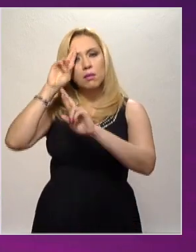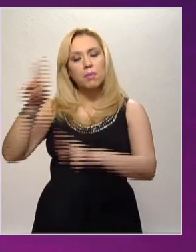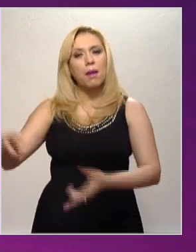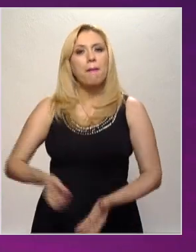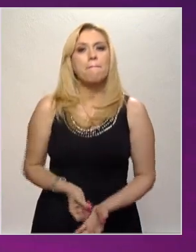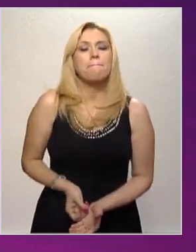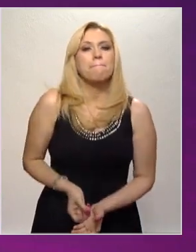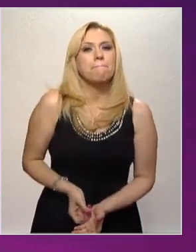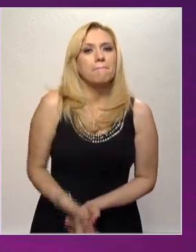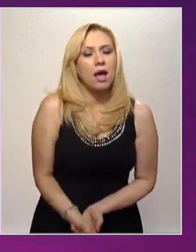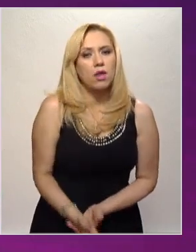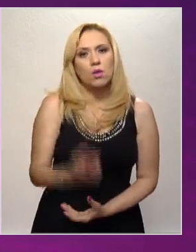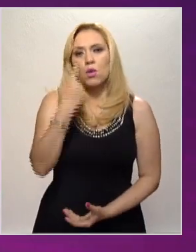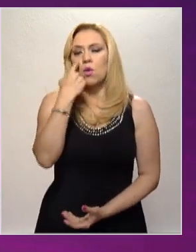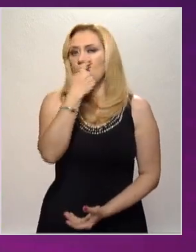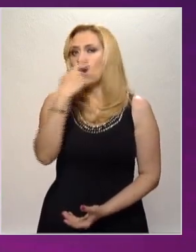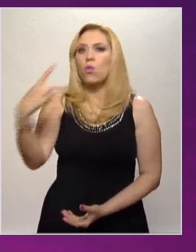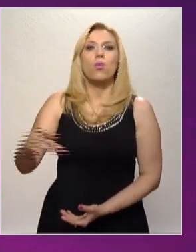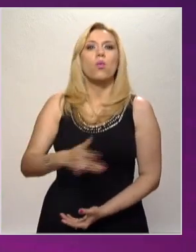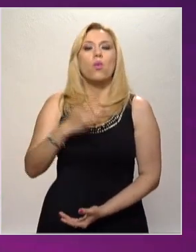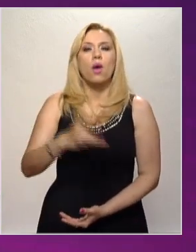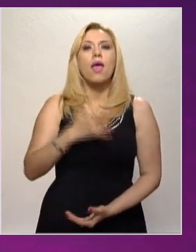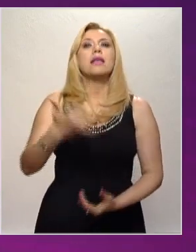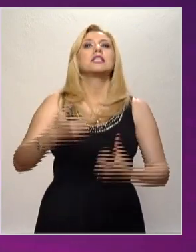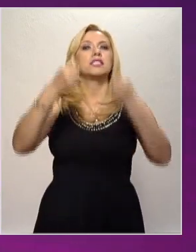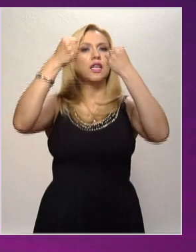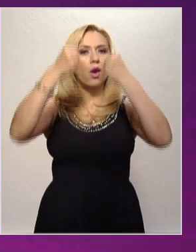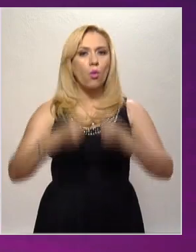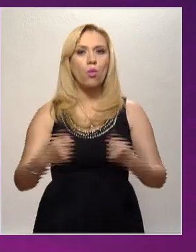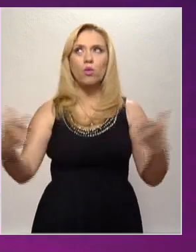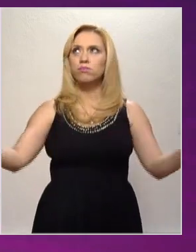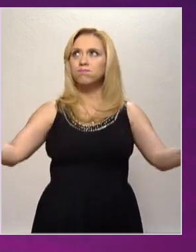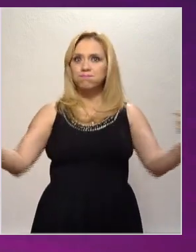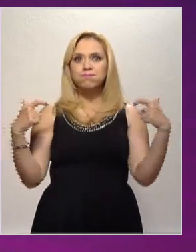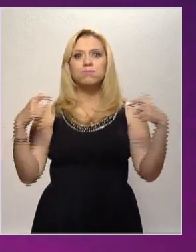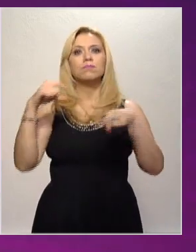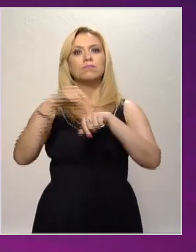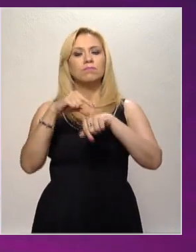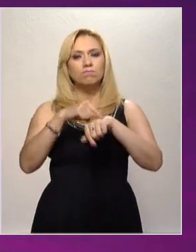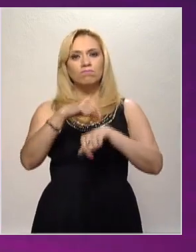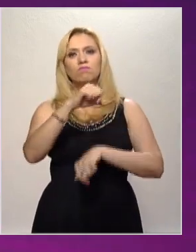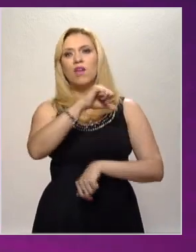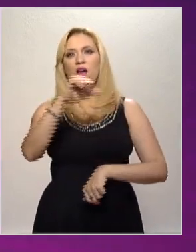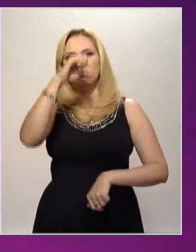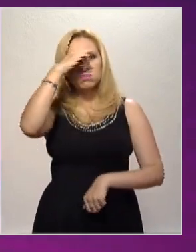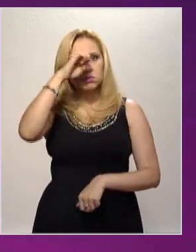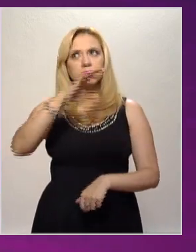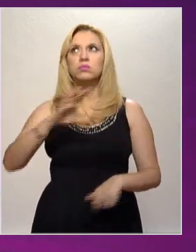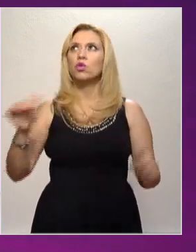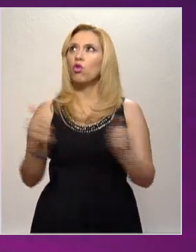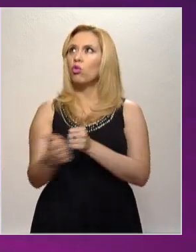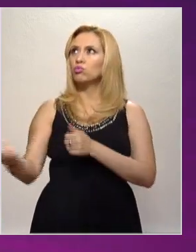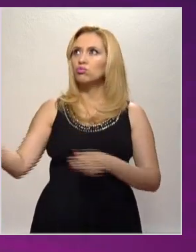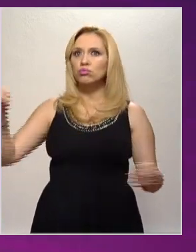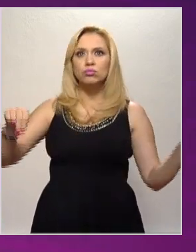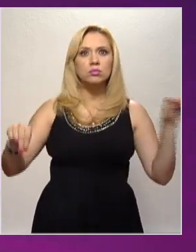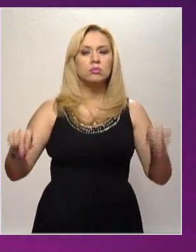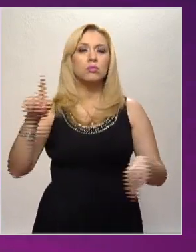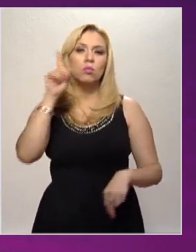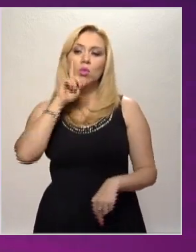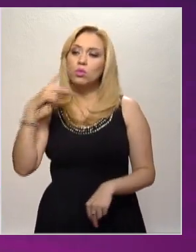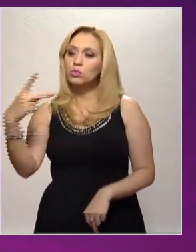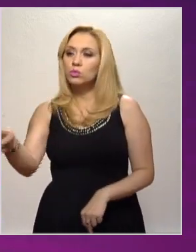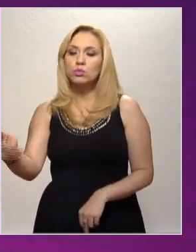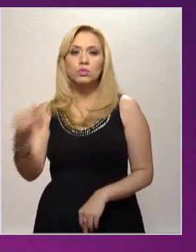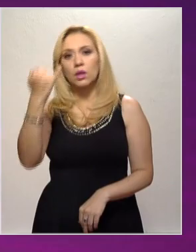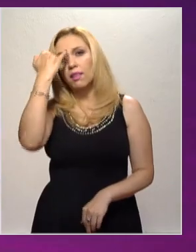humanizado, intercultural y seguro. Entonces acá se también pone como tema central los valores y la creencia que tenga la mujer. Entonces,